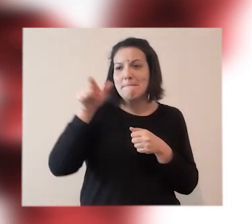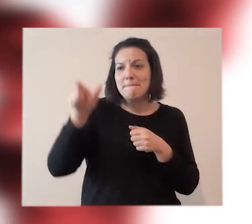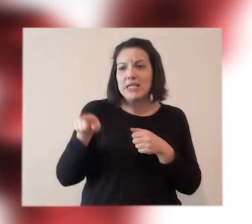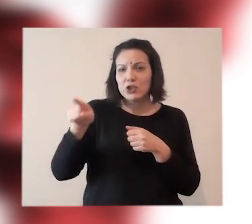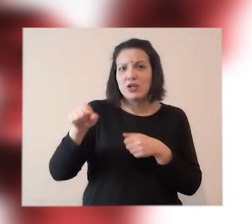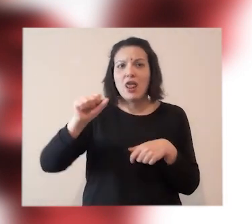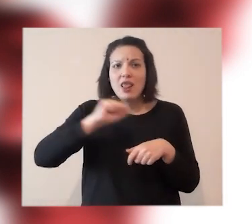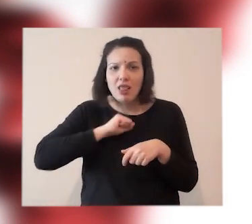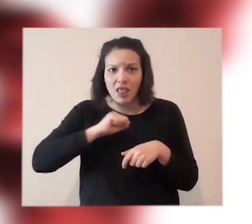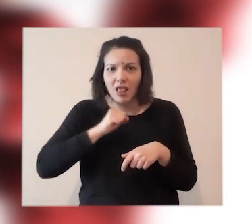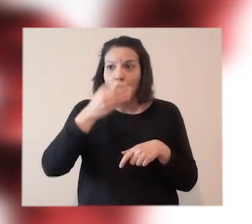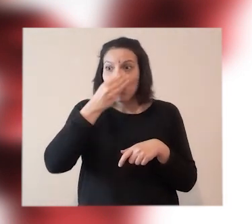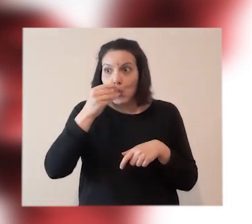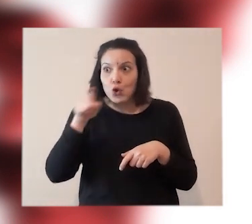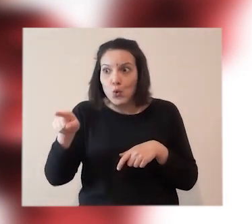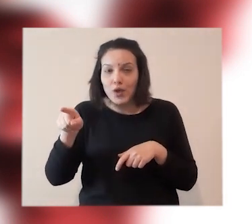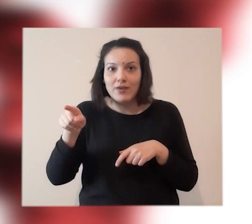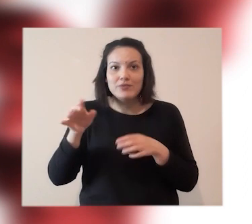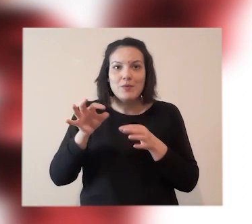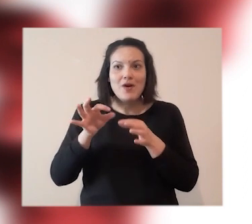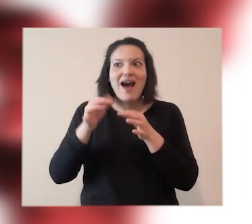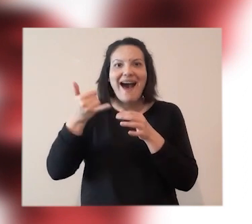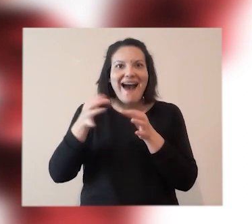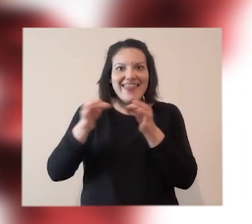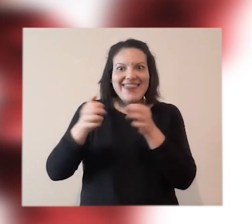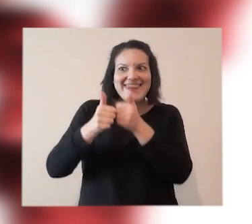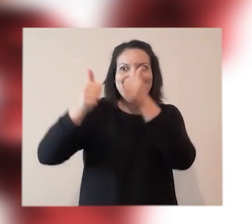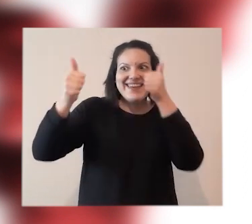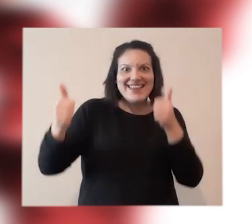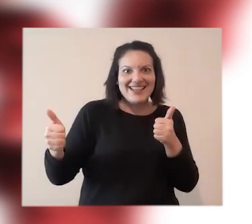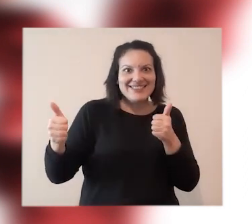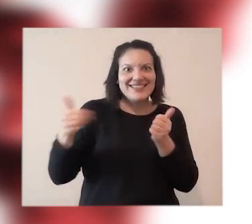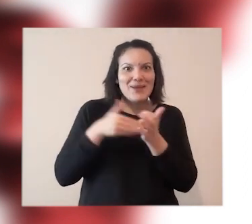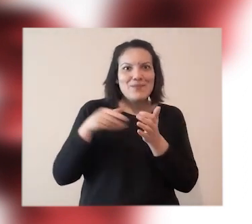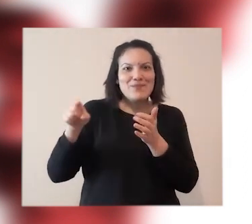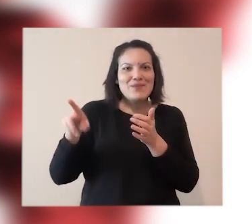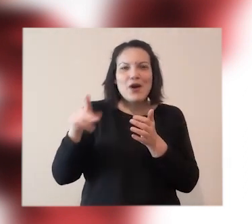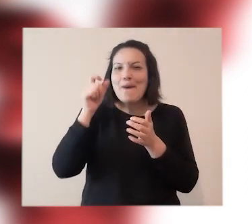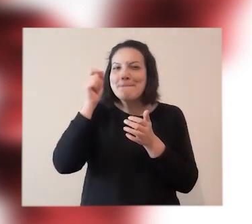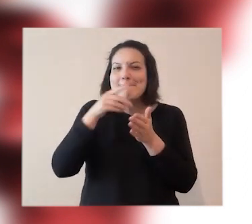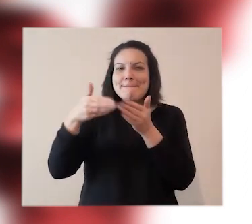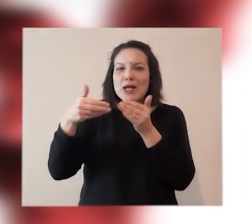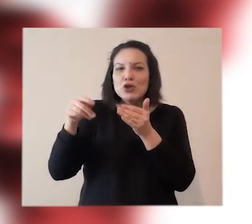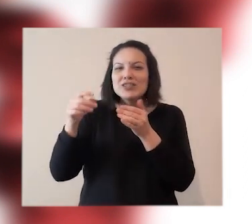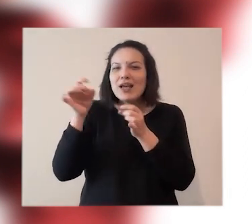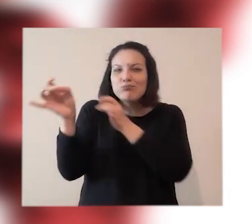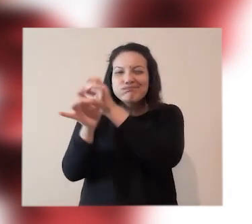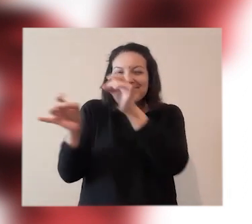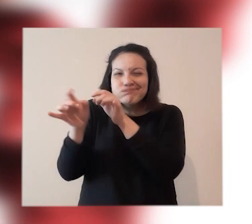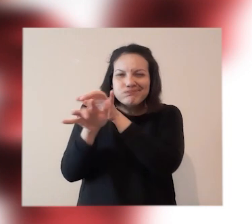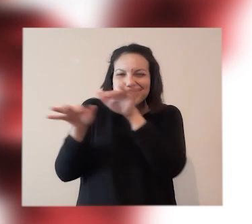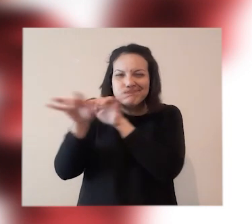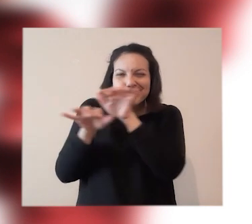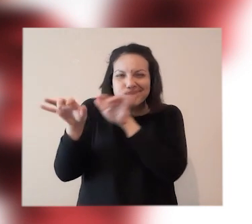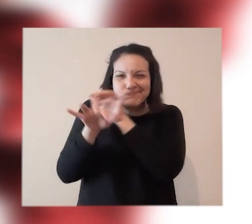estornuda, pueda tomar contacto, digamos, de acuerdo a la velocidad con la que se emiten estas, que hablábamos